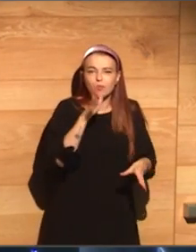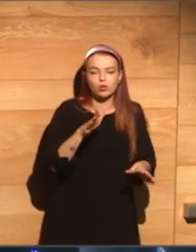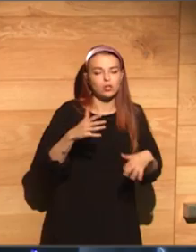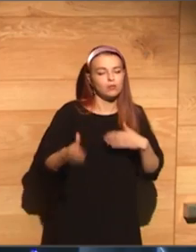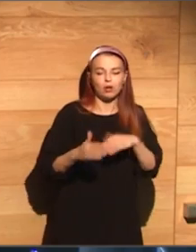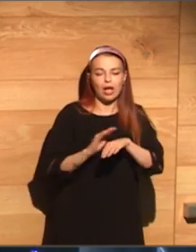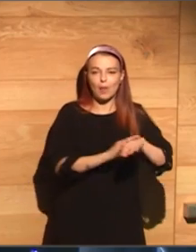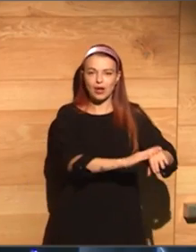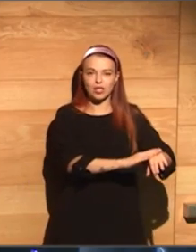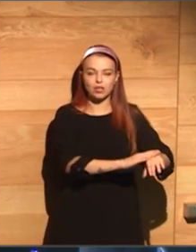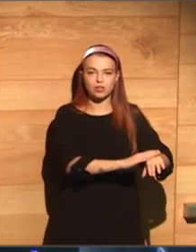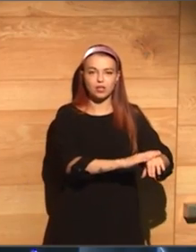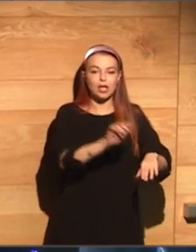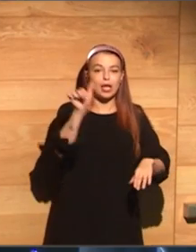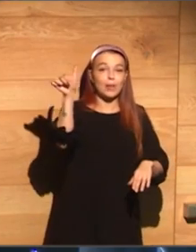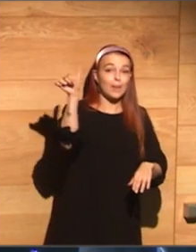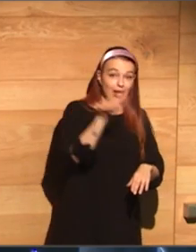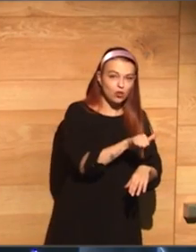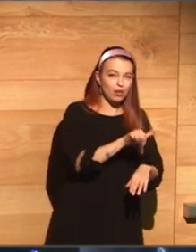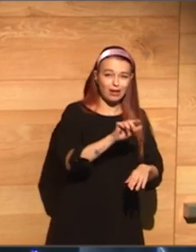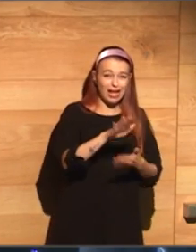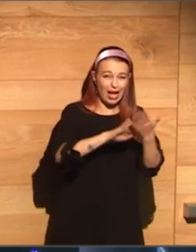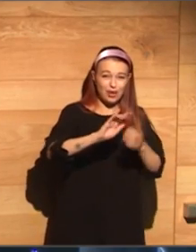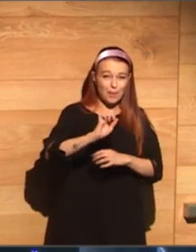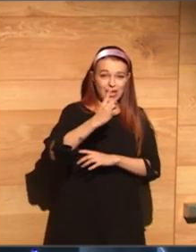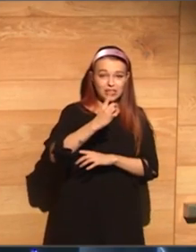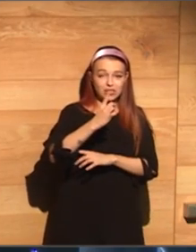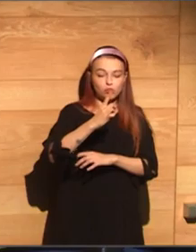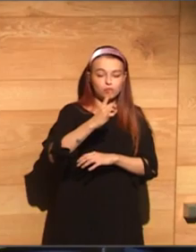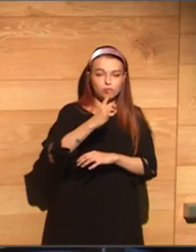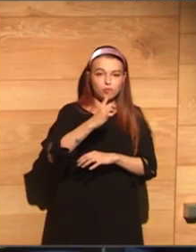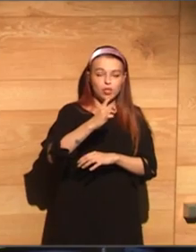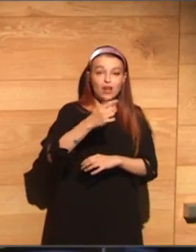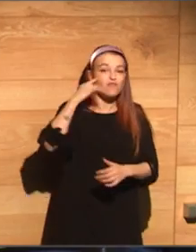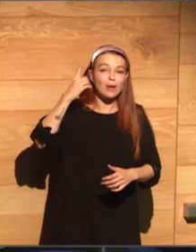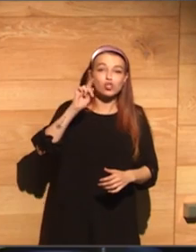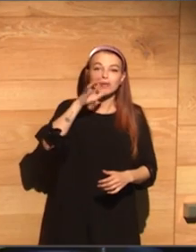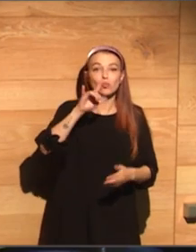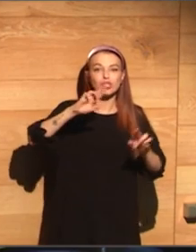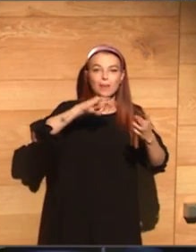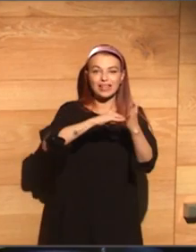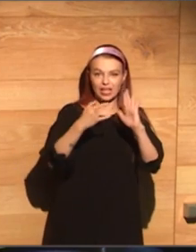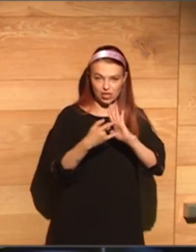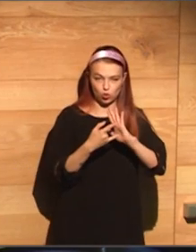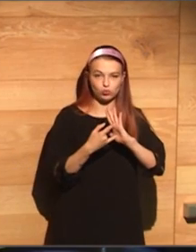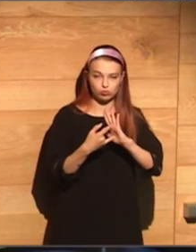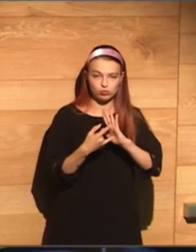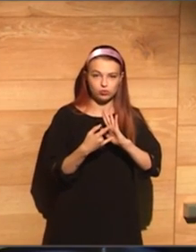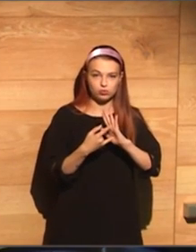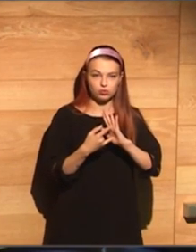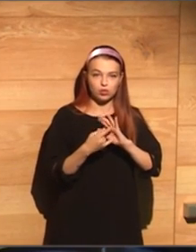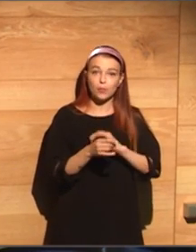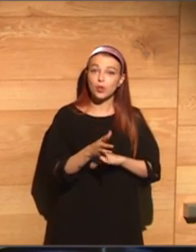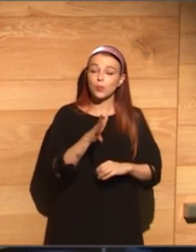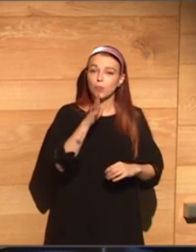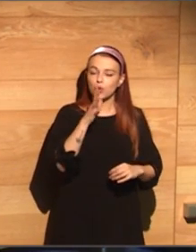eso, la película sobre todo destaca, yo creo que por el tema técnico, ¿no? Además, no, también la otra parte, porque